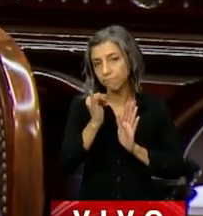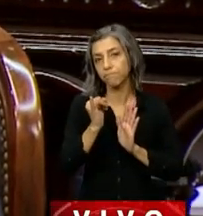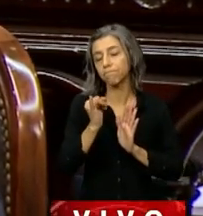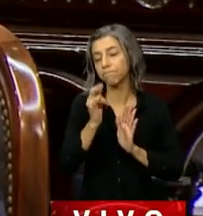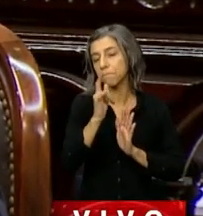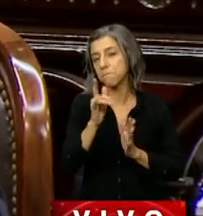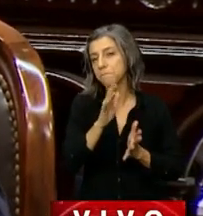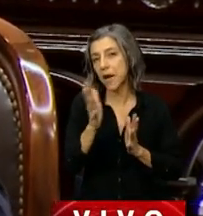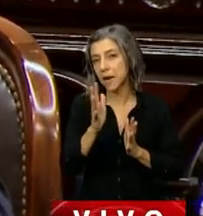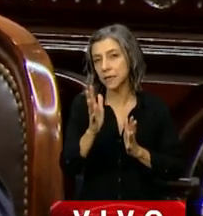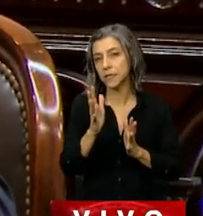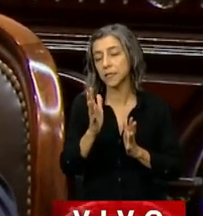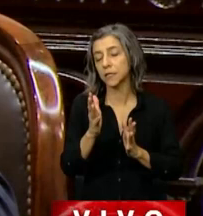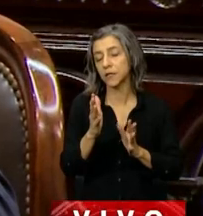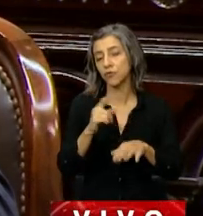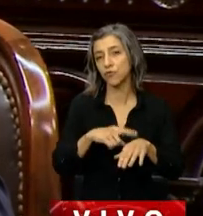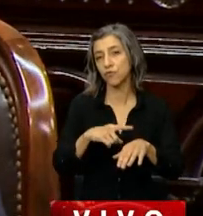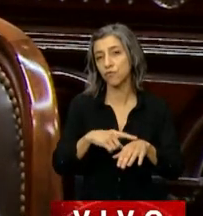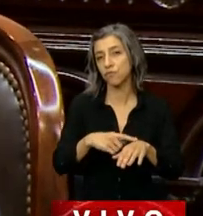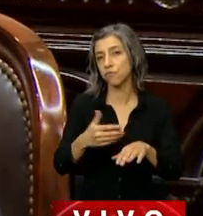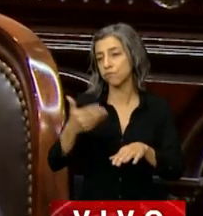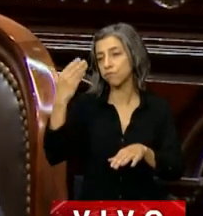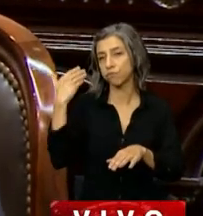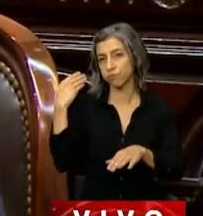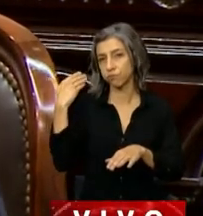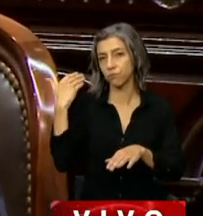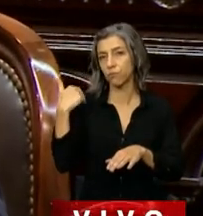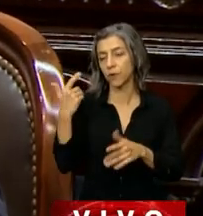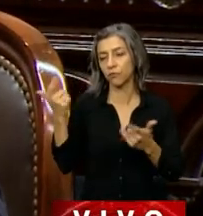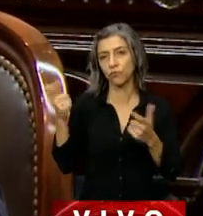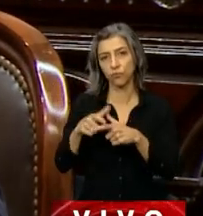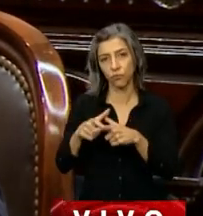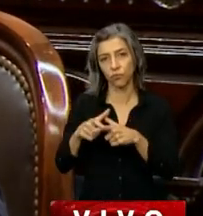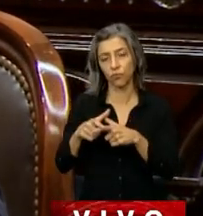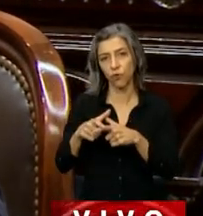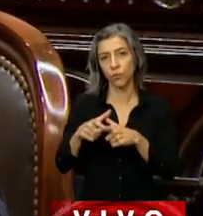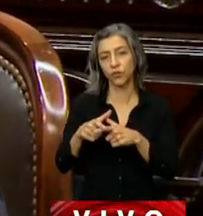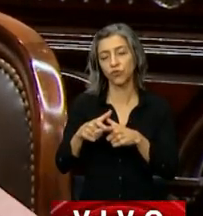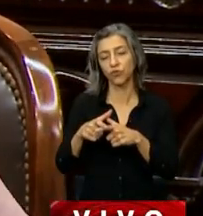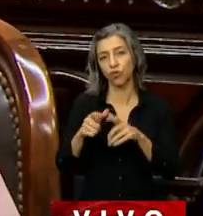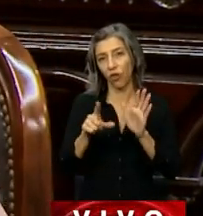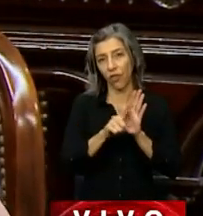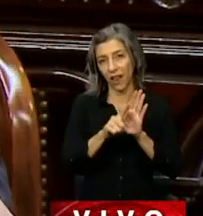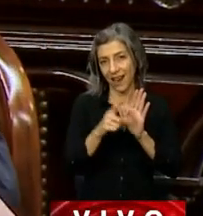similar al planteo que hice en su momento en la Comisión de Legislación General.